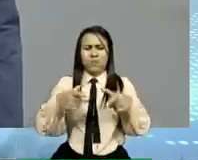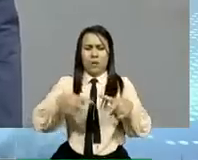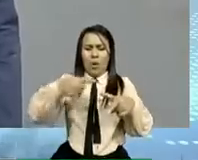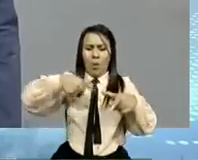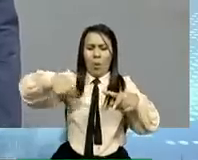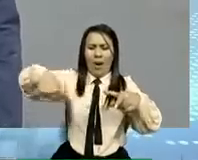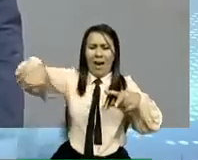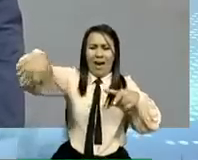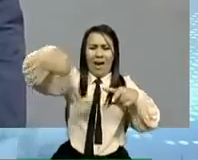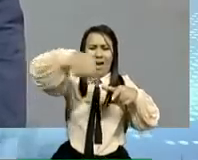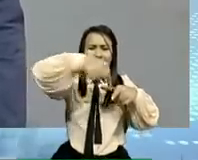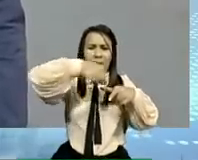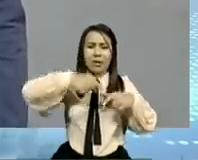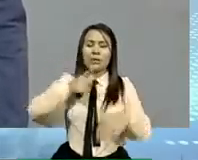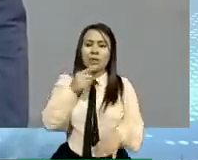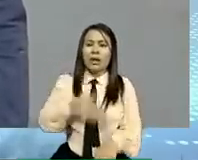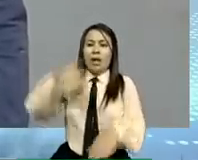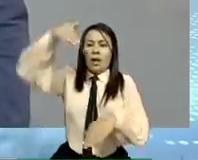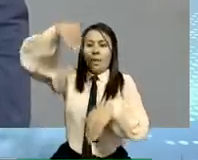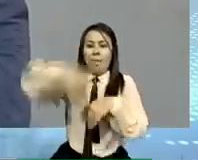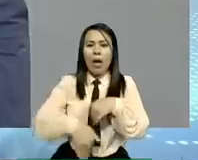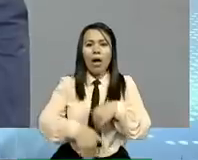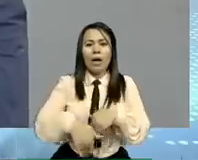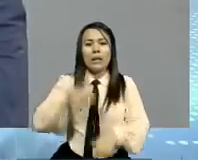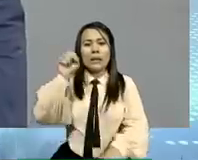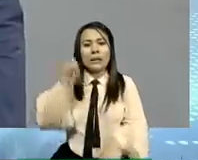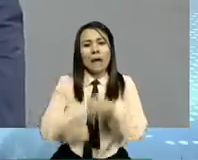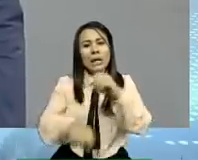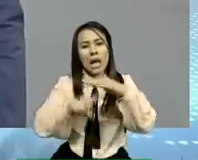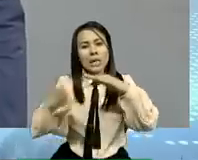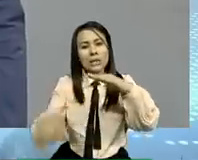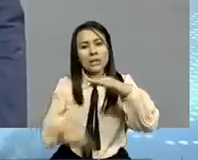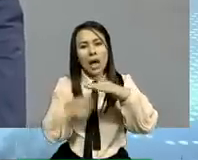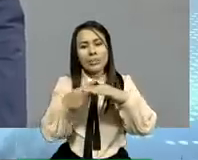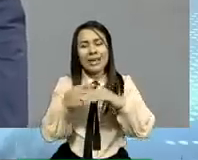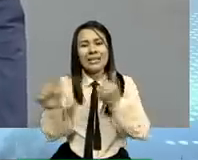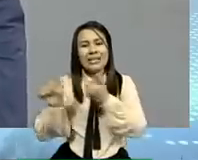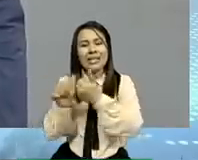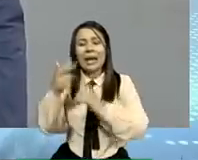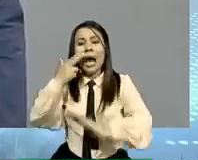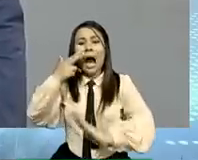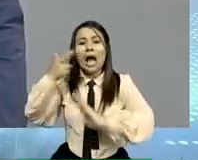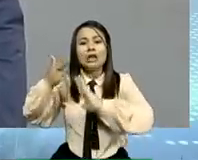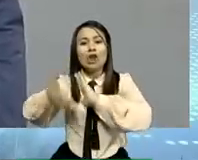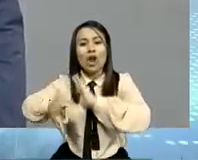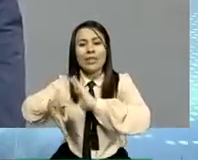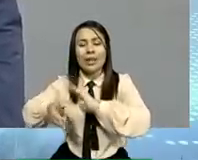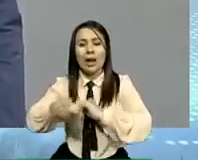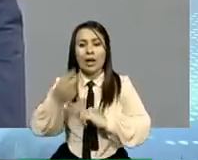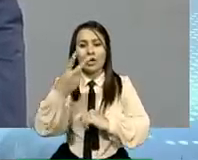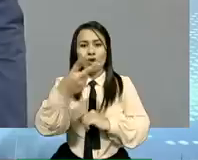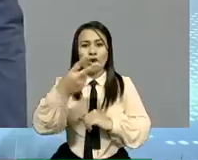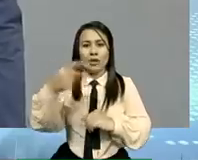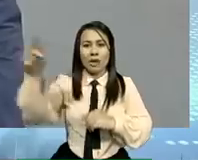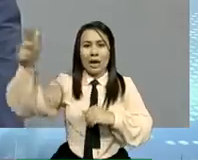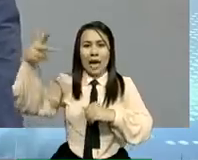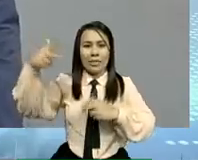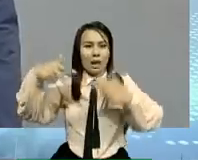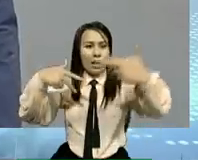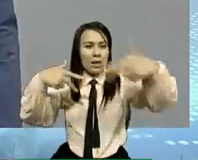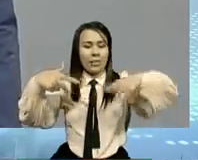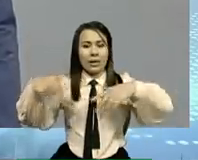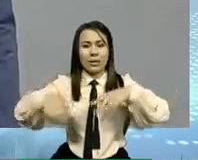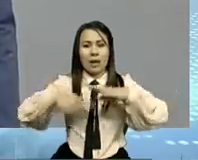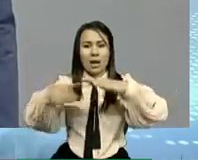ramen, que el que cae ahí se queda sin llanta. Entre una gasolinera que está ahí, y están dos canales colegas,